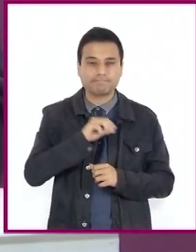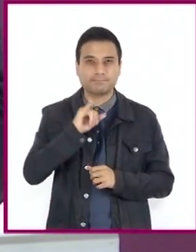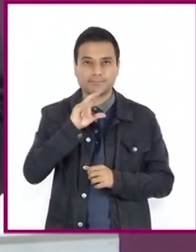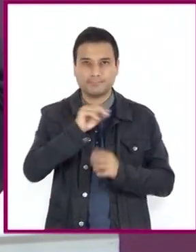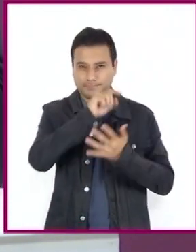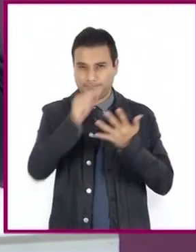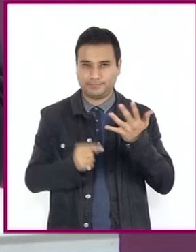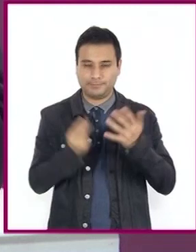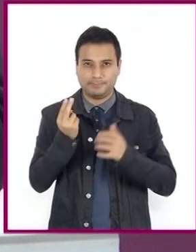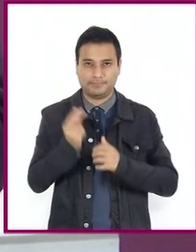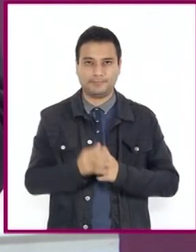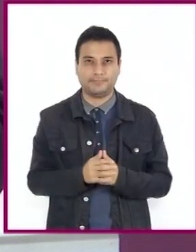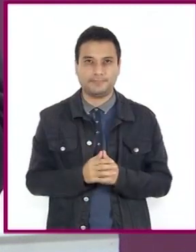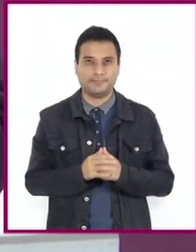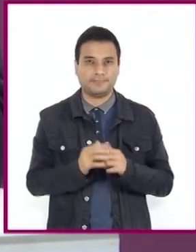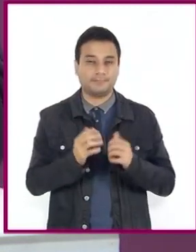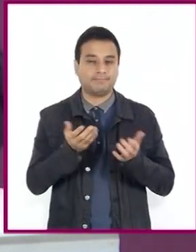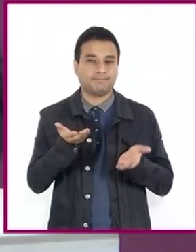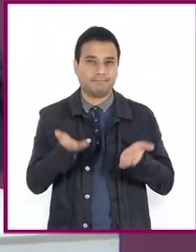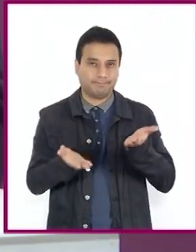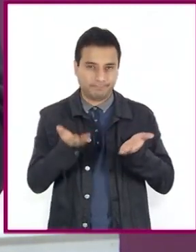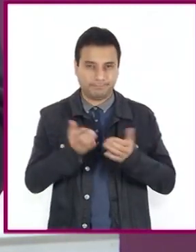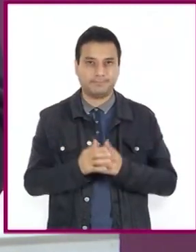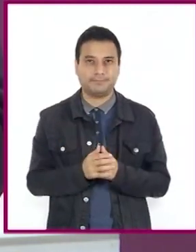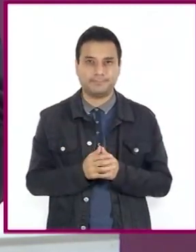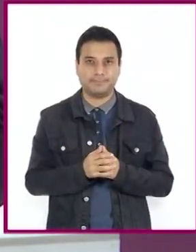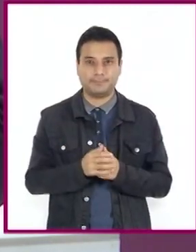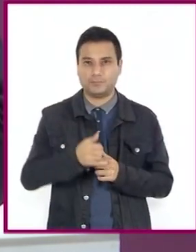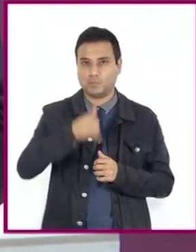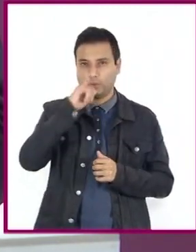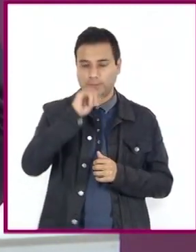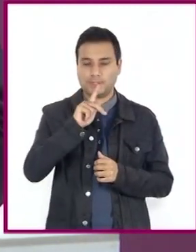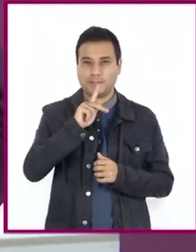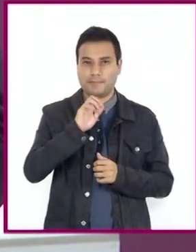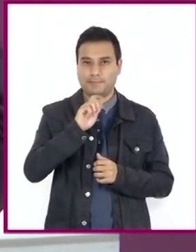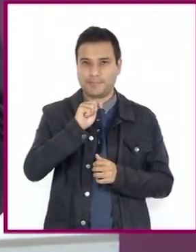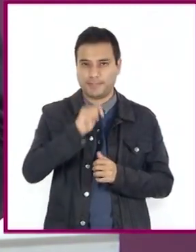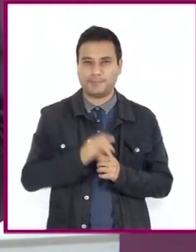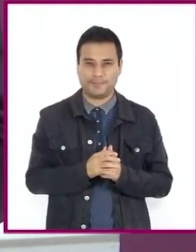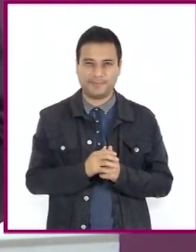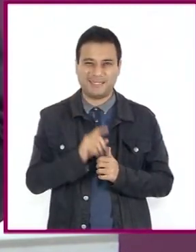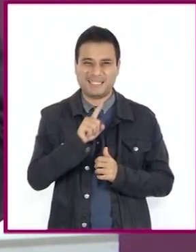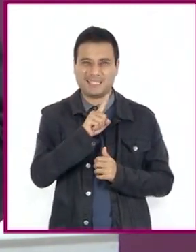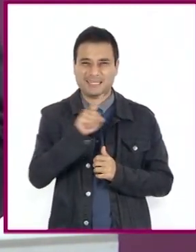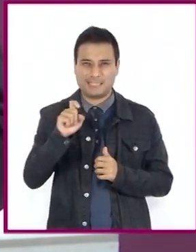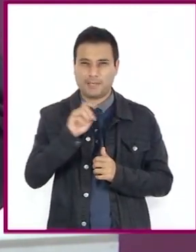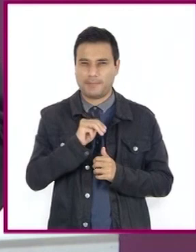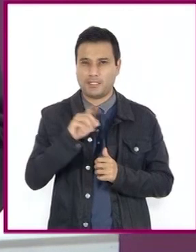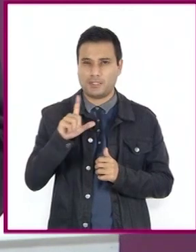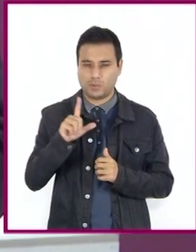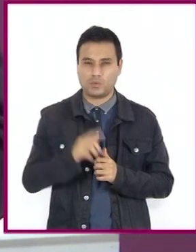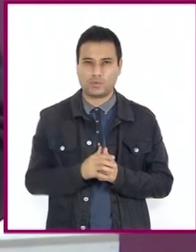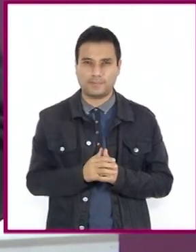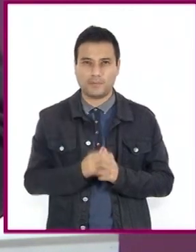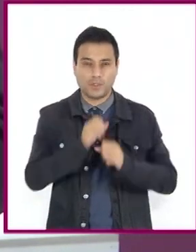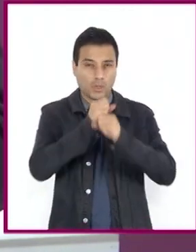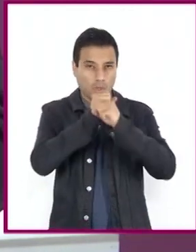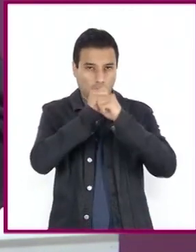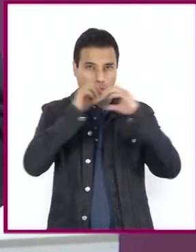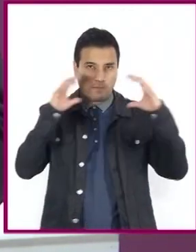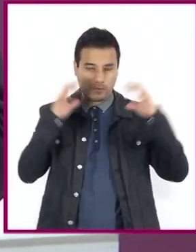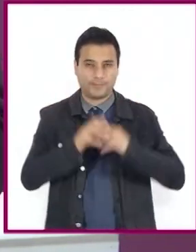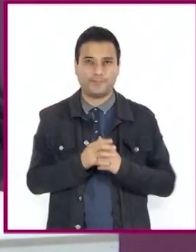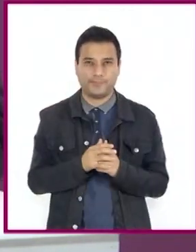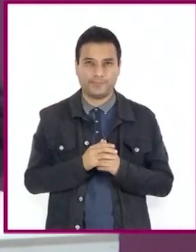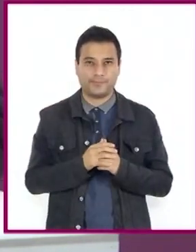Materiales: balanza, botella de PET con una capacidad mínima de 100 mililitros, un globo,